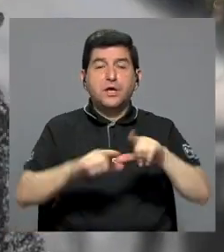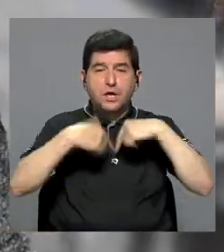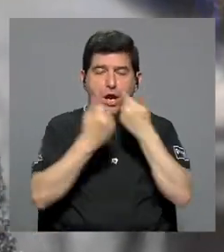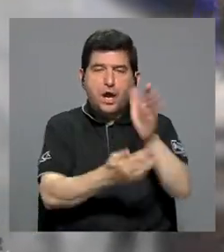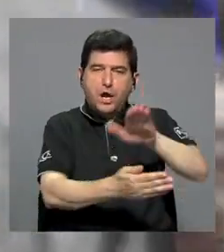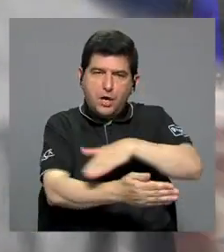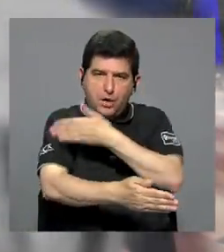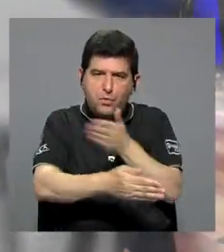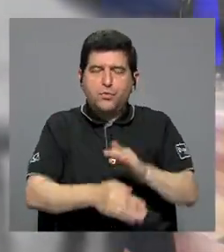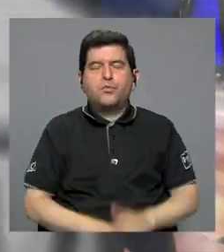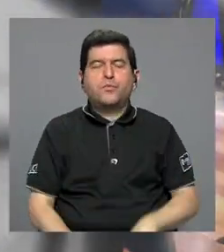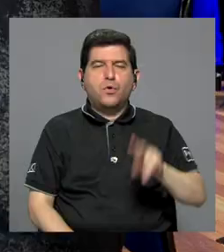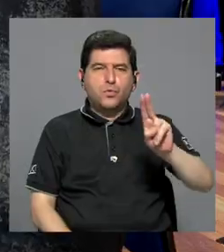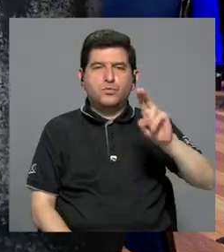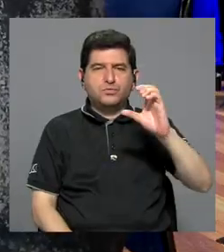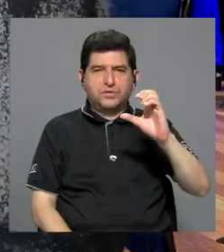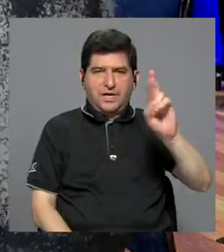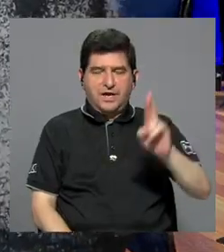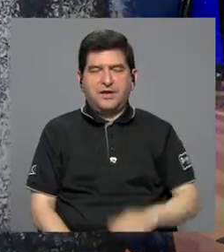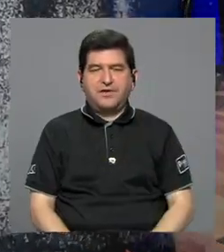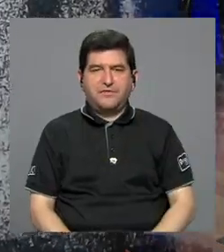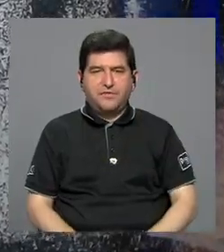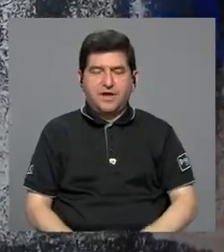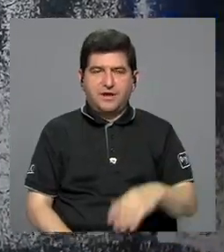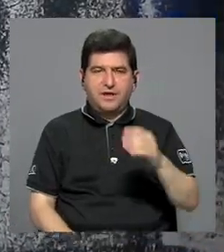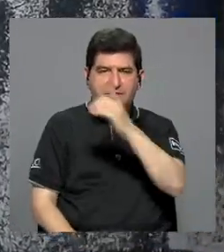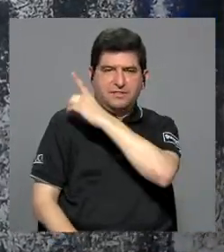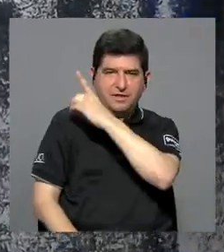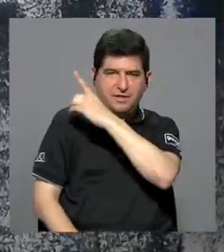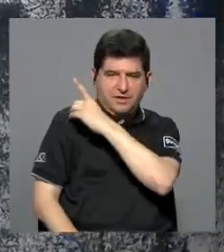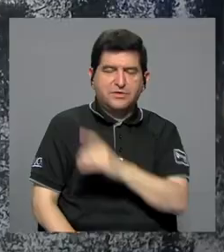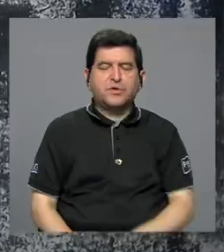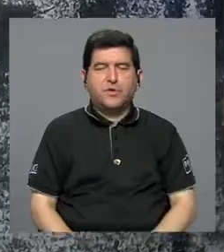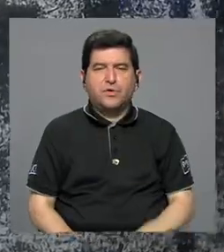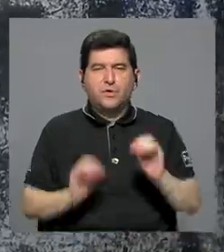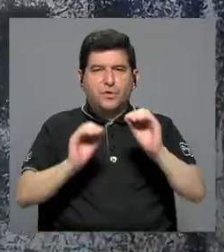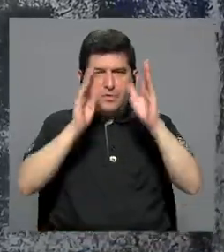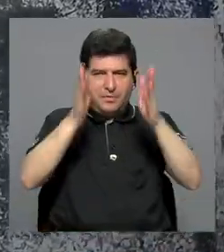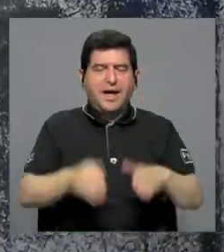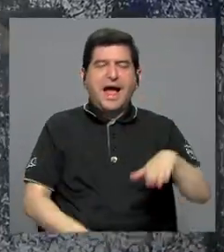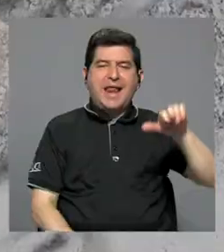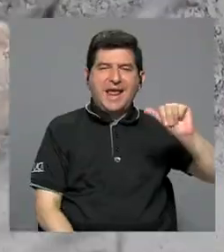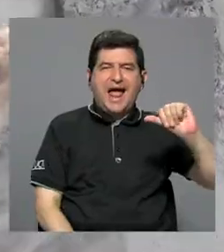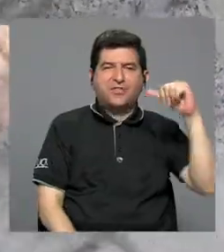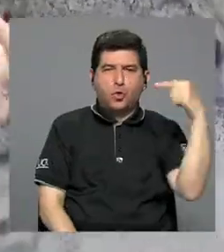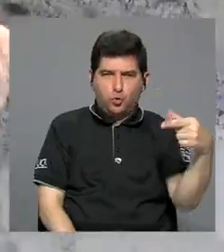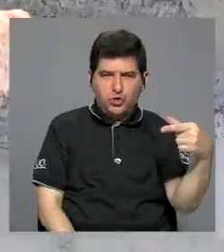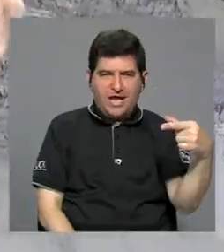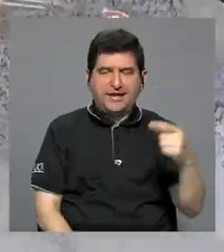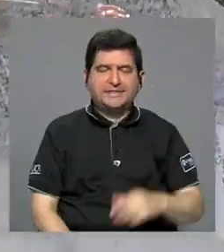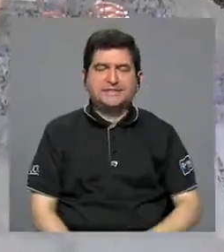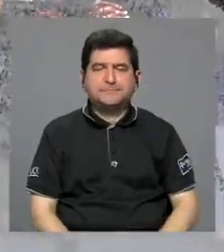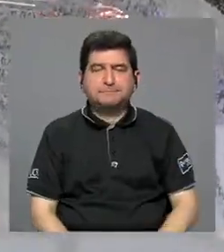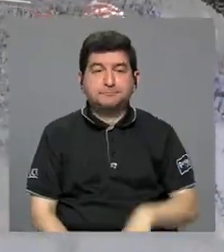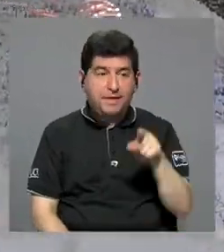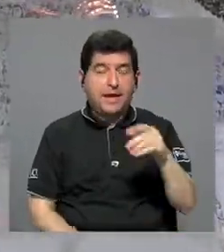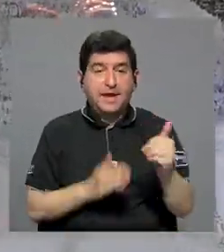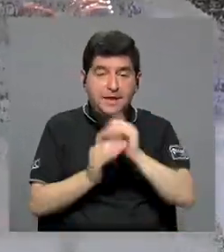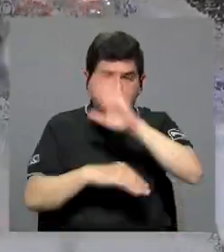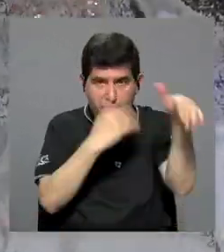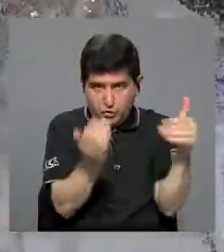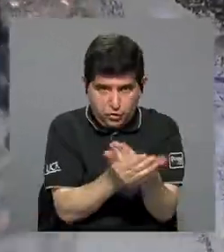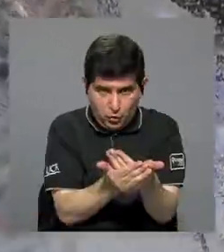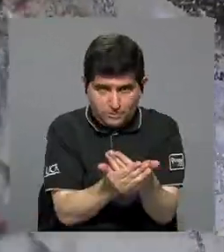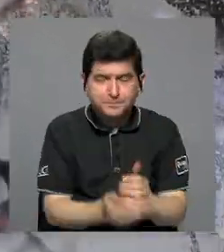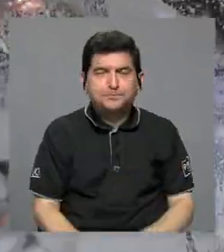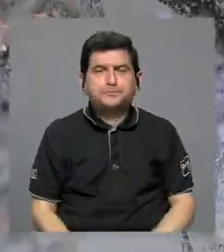la Orquesta Sinfónica de la Universidad de Costa Rica, bajo la batuta del grandísimo maestro Alejandro Gutiérrez, quien condujo